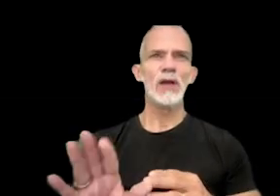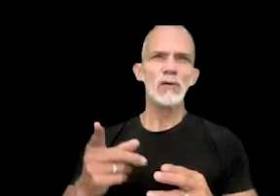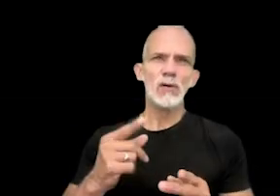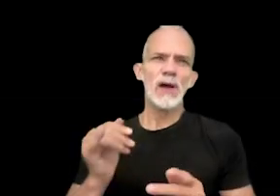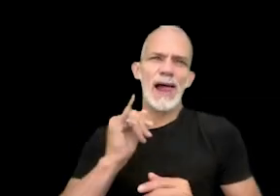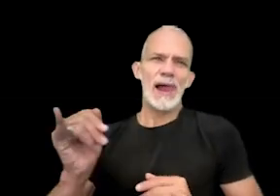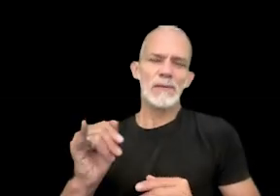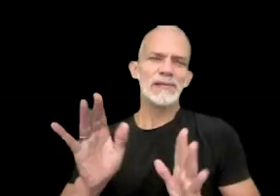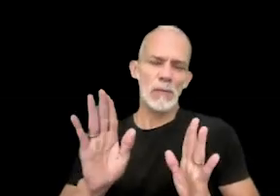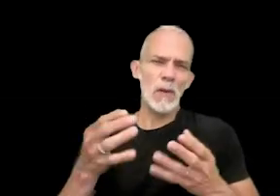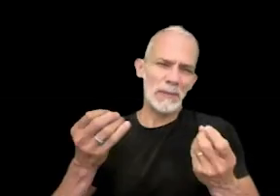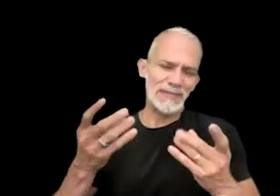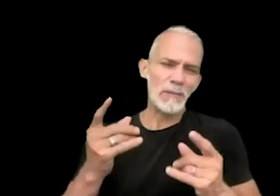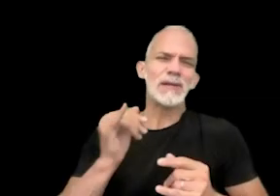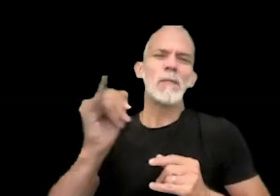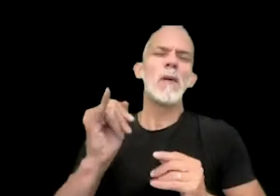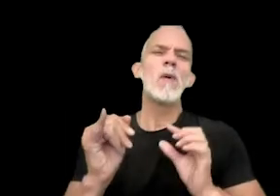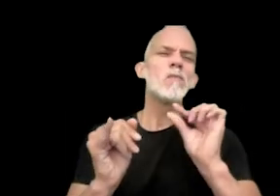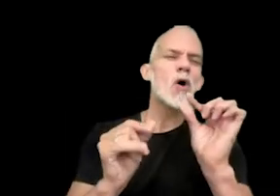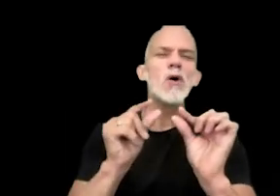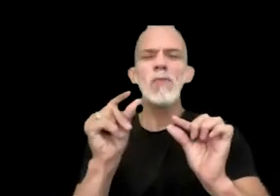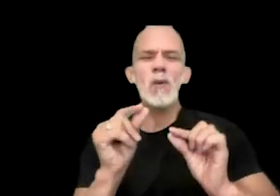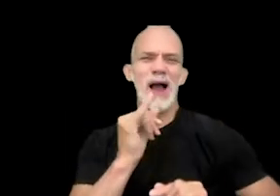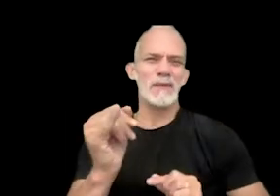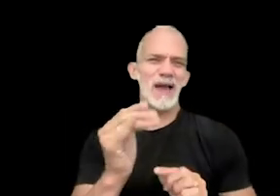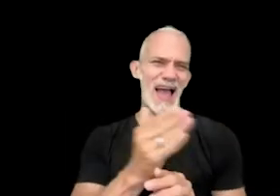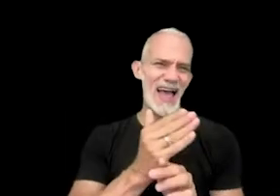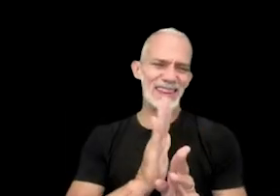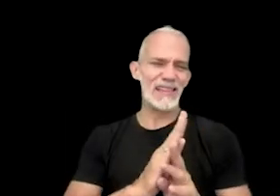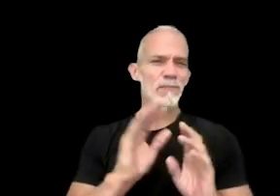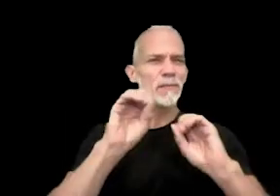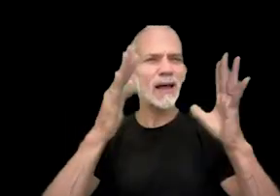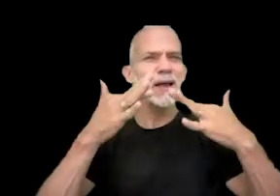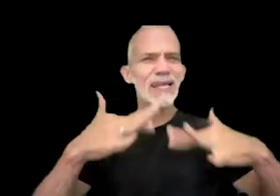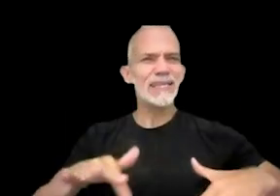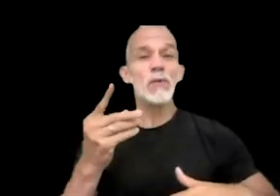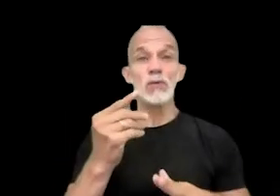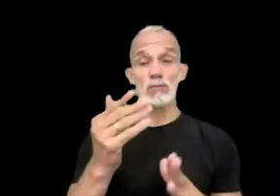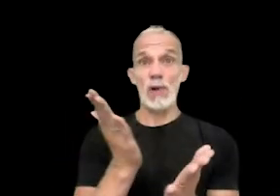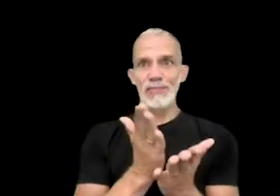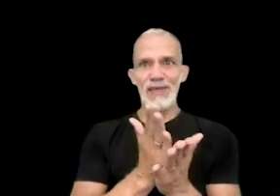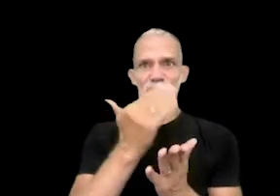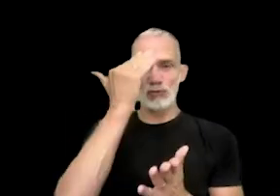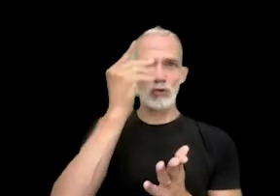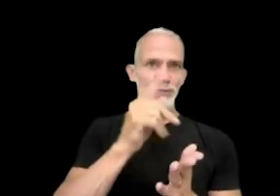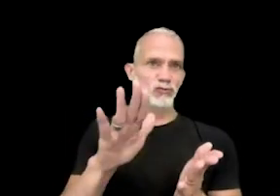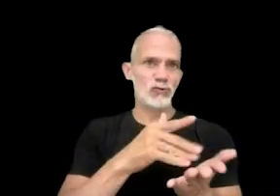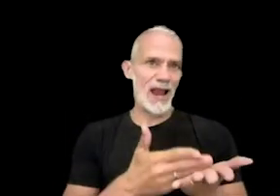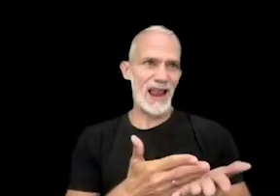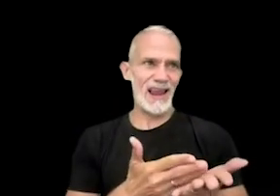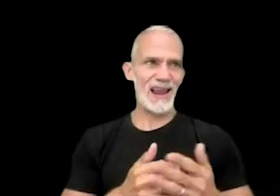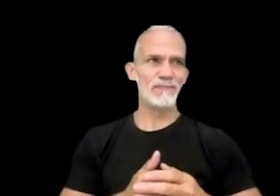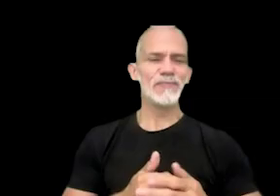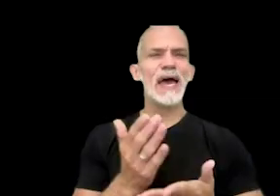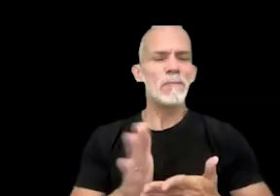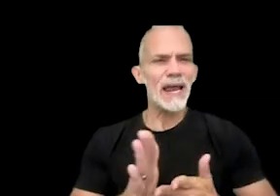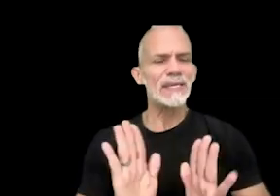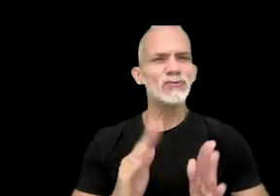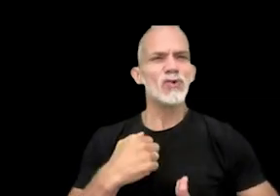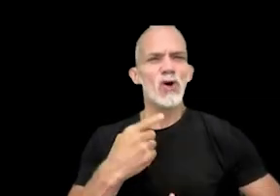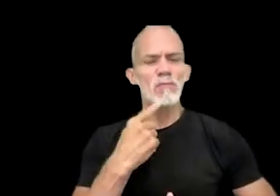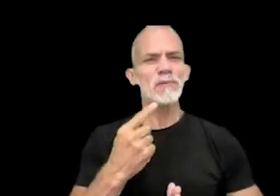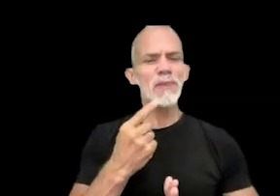me arrepiento, porque lo que me importa es que tengamos claro de que estamos hablando de derecho constitucional en definitiva. Más allá de que yo lo pinte con